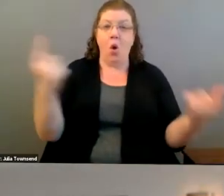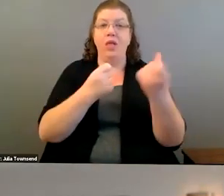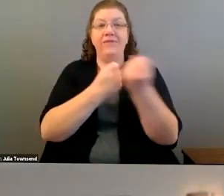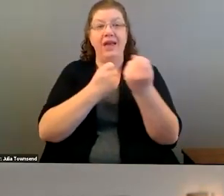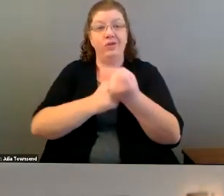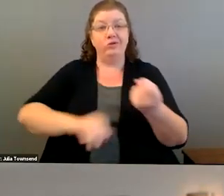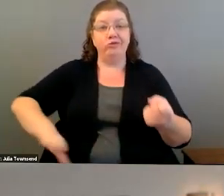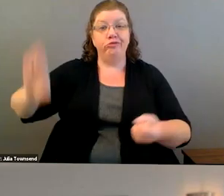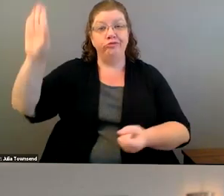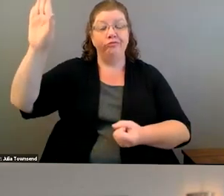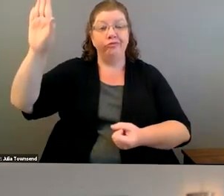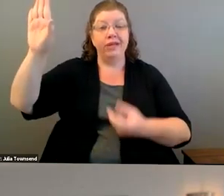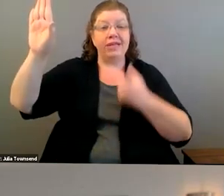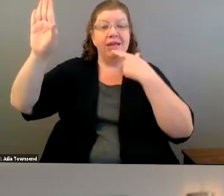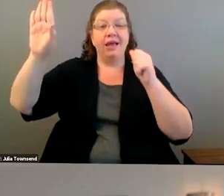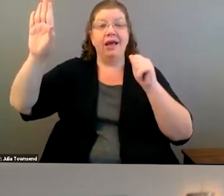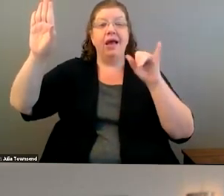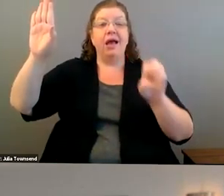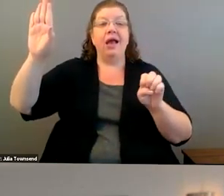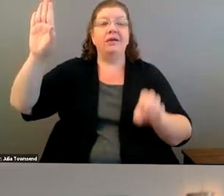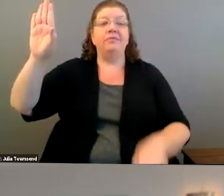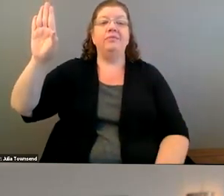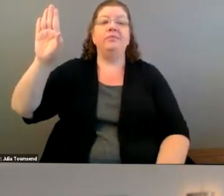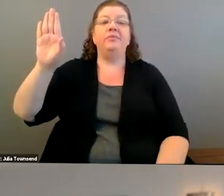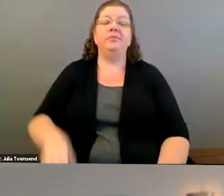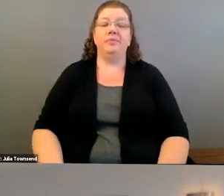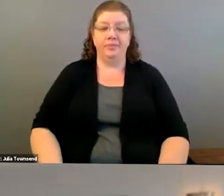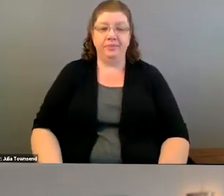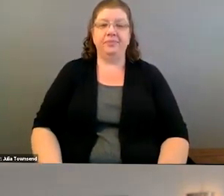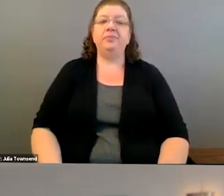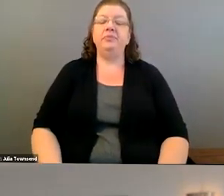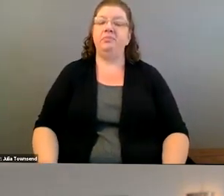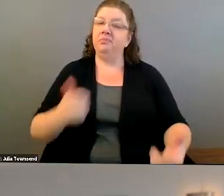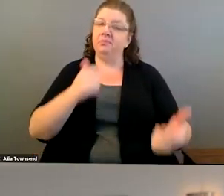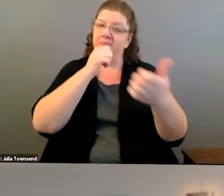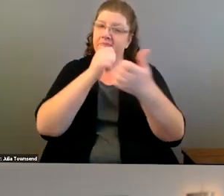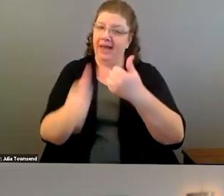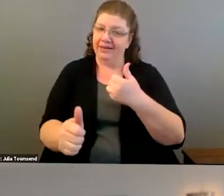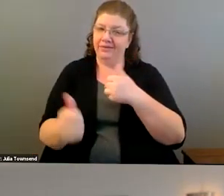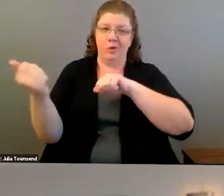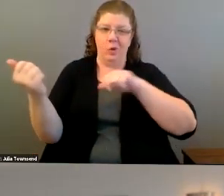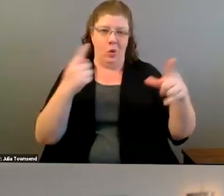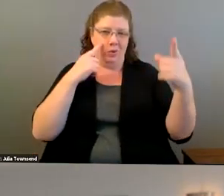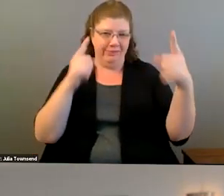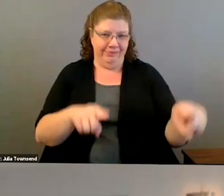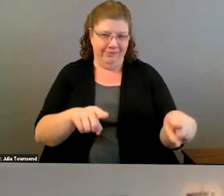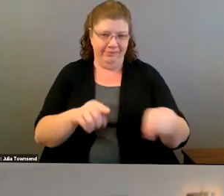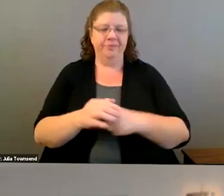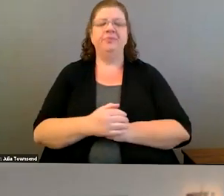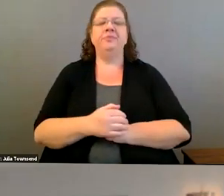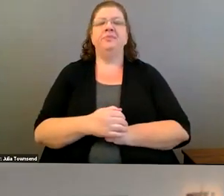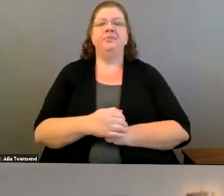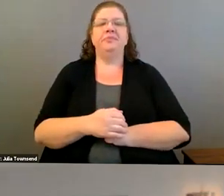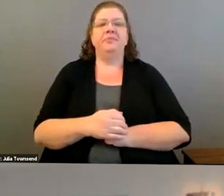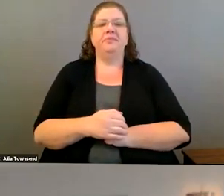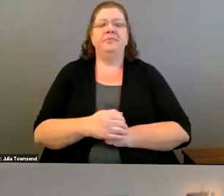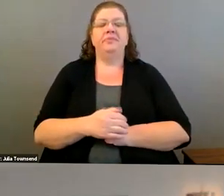favor por favor levanten la mano y diga yo yo se aprueba la emoción en forma unánime